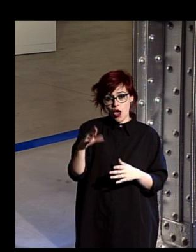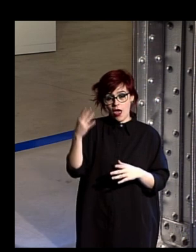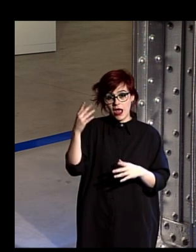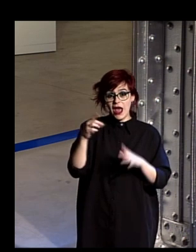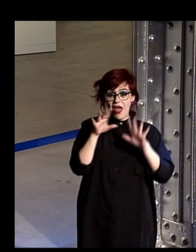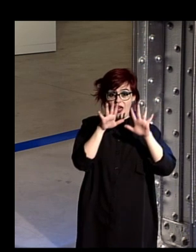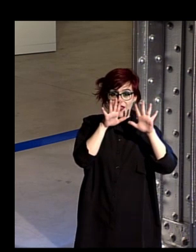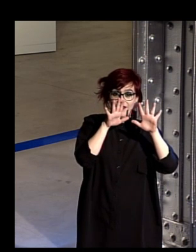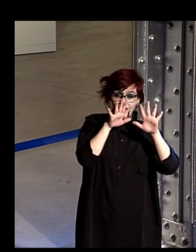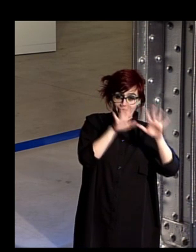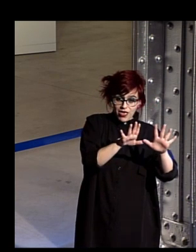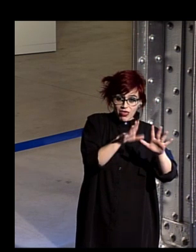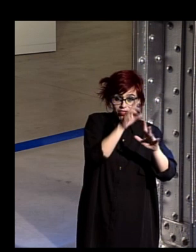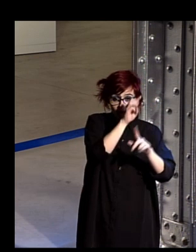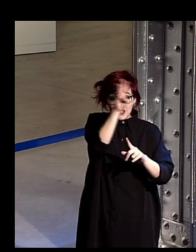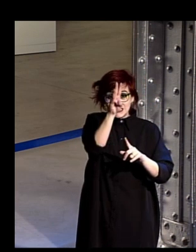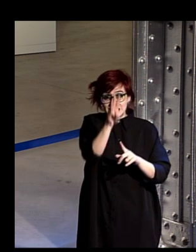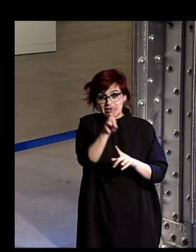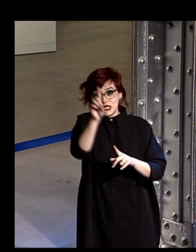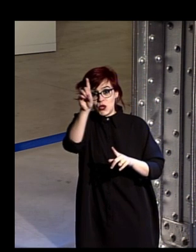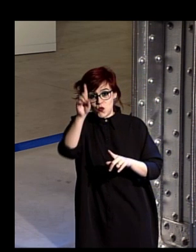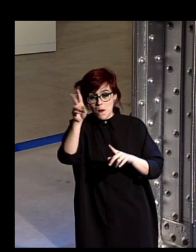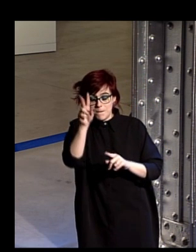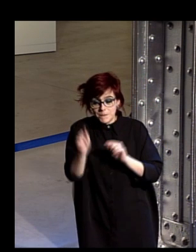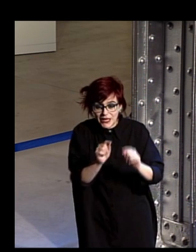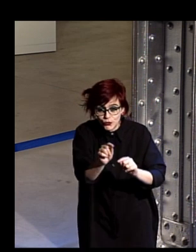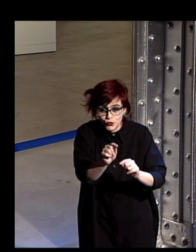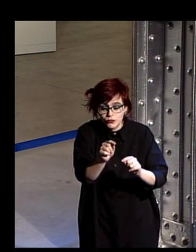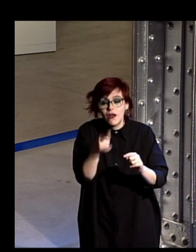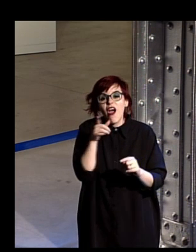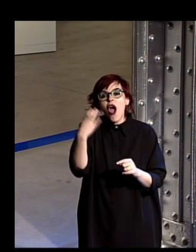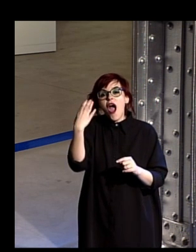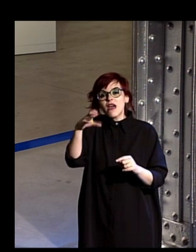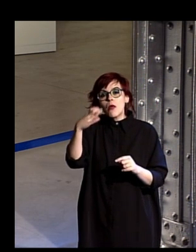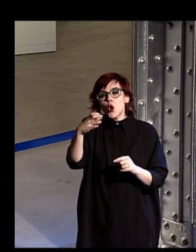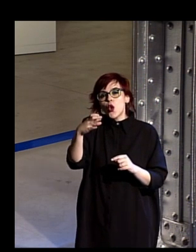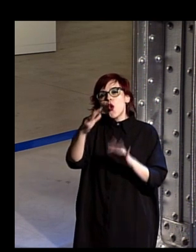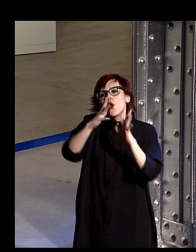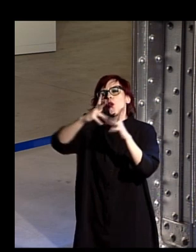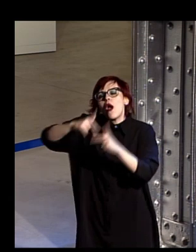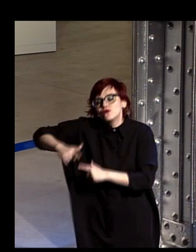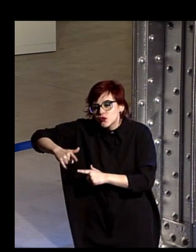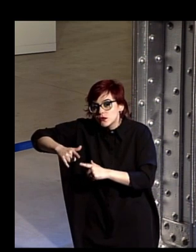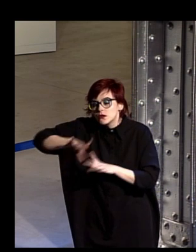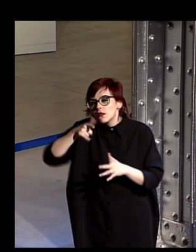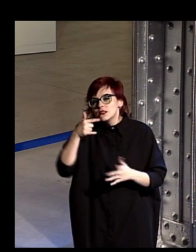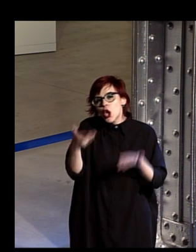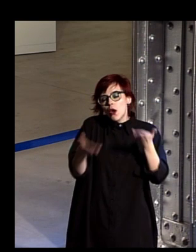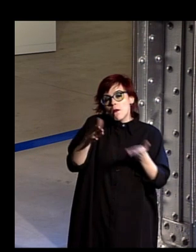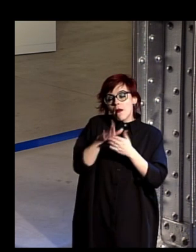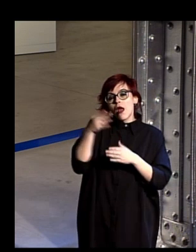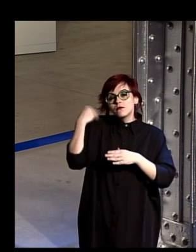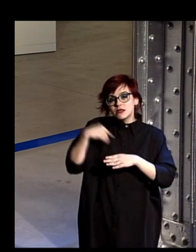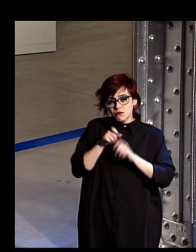10 a la 31 virus y compararlo con ballenas azules. ¿Vale? O sea, lo que hay es mucho tiempo libre en el mundo. Y